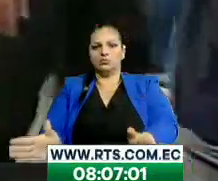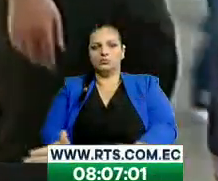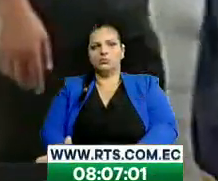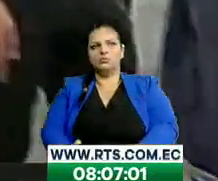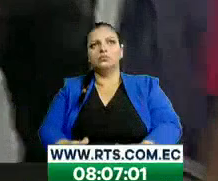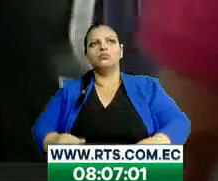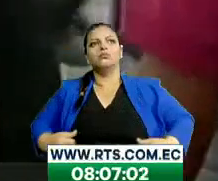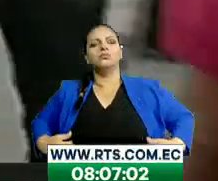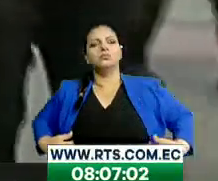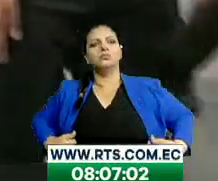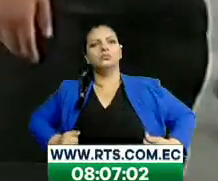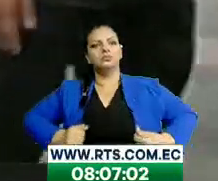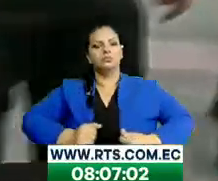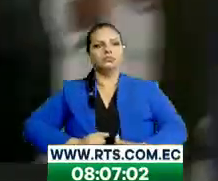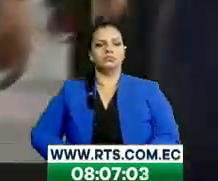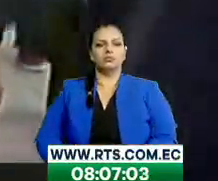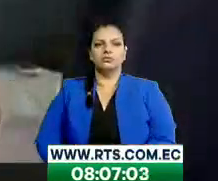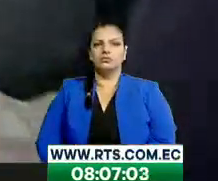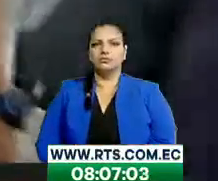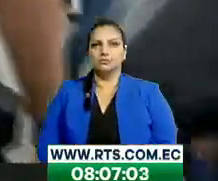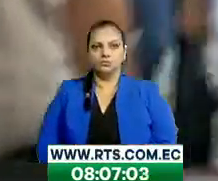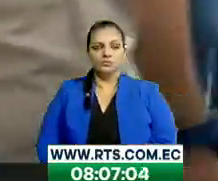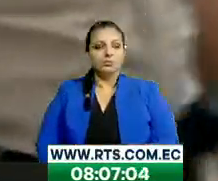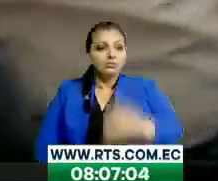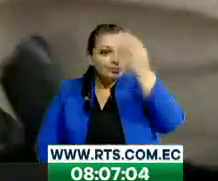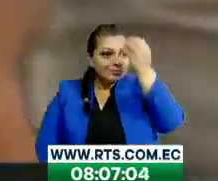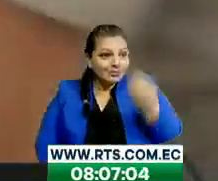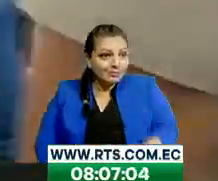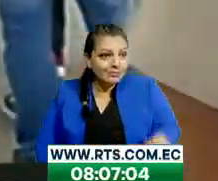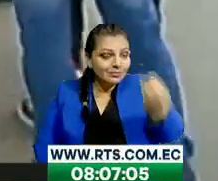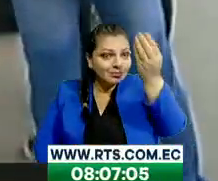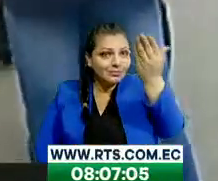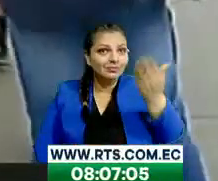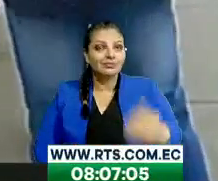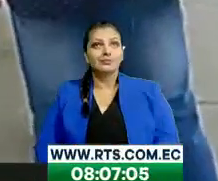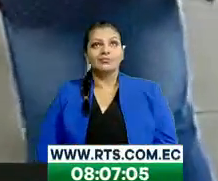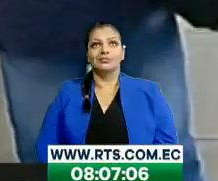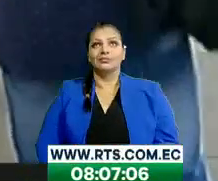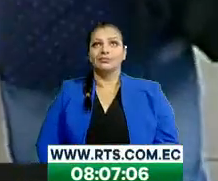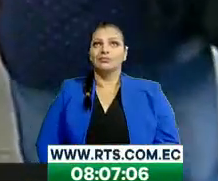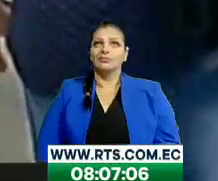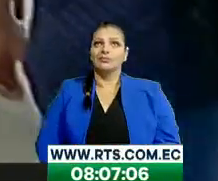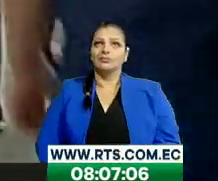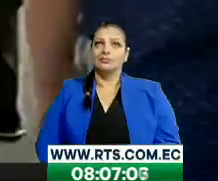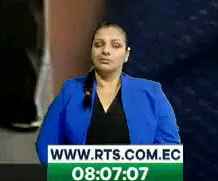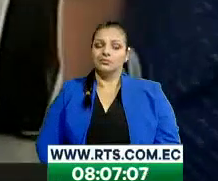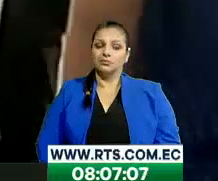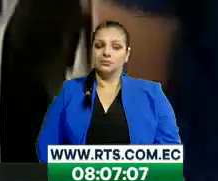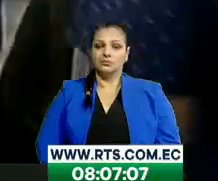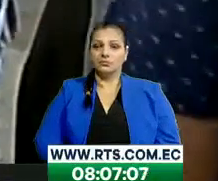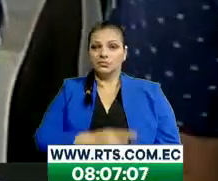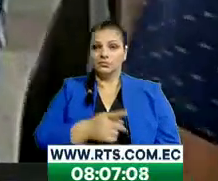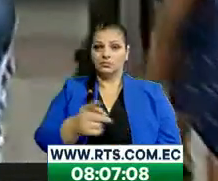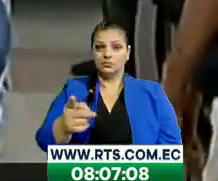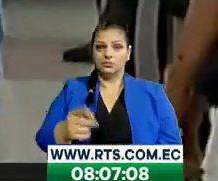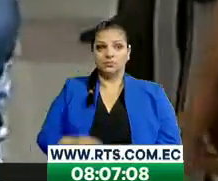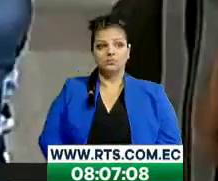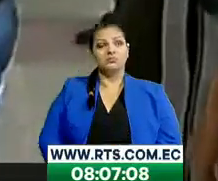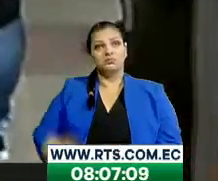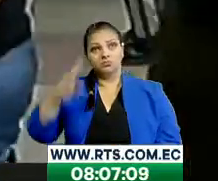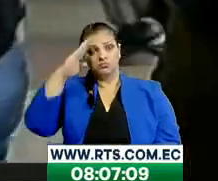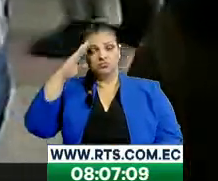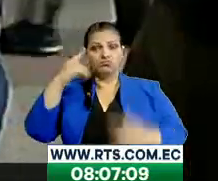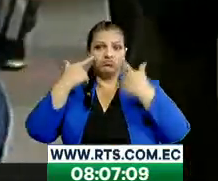para participar de la operación. Caballero, buen día. Hasta el momento, todo normal, todo tranquilo. Sí, está todo normal, todo tranquilo. ¿Cómo ven ustedes de pronto